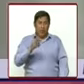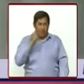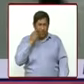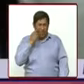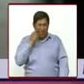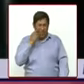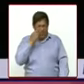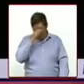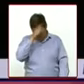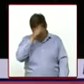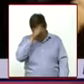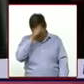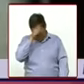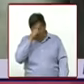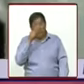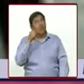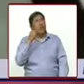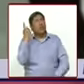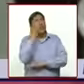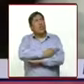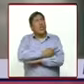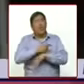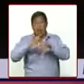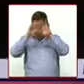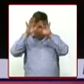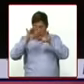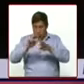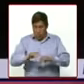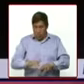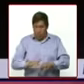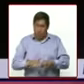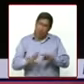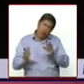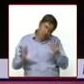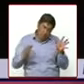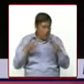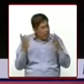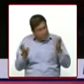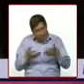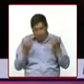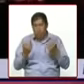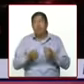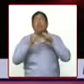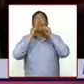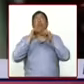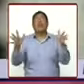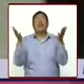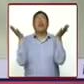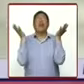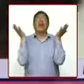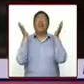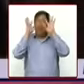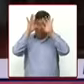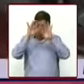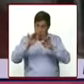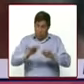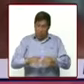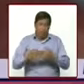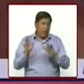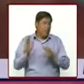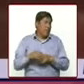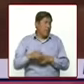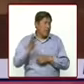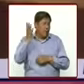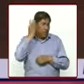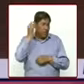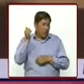Miriam, hace un día llovió, fue algo, una bendición para nosotros que haya llovido ese día,